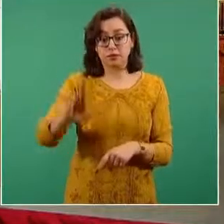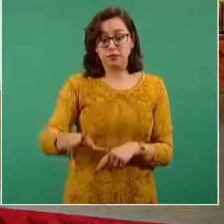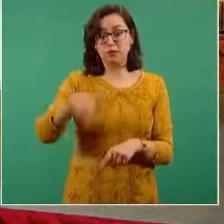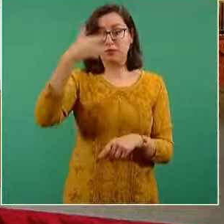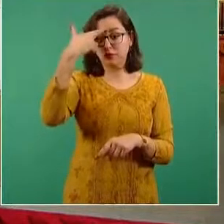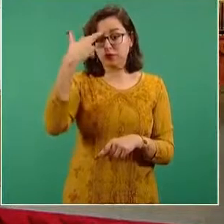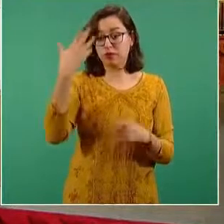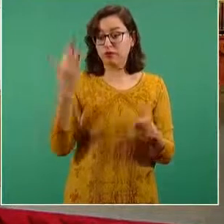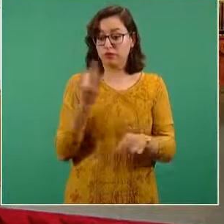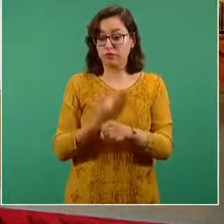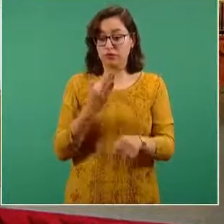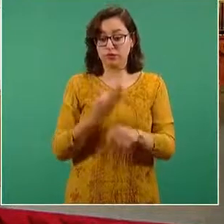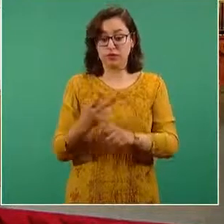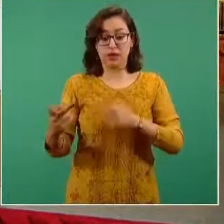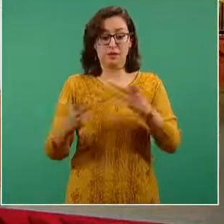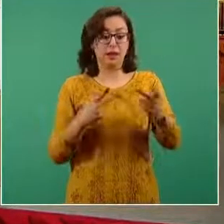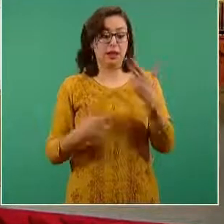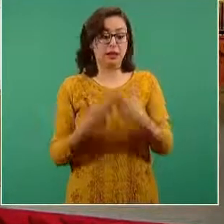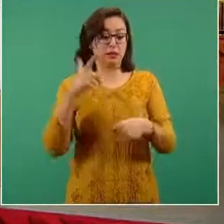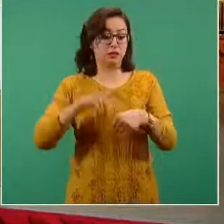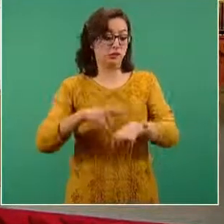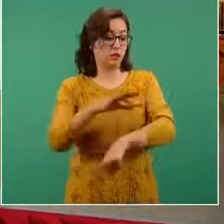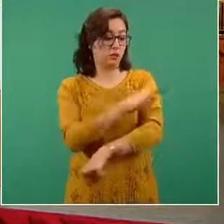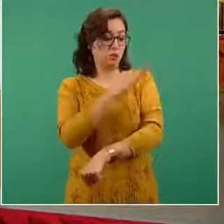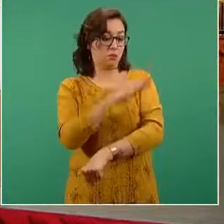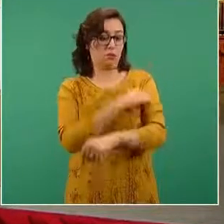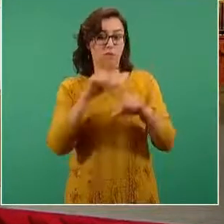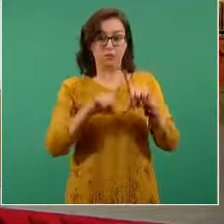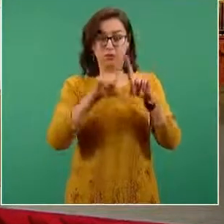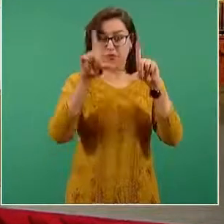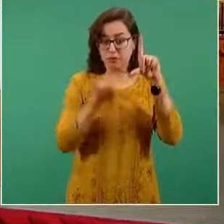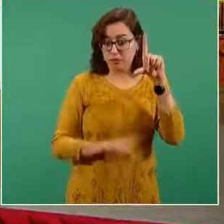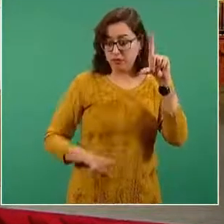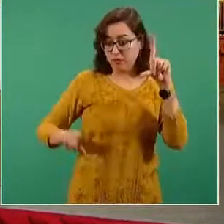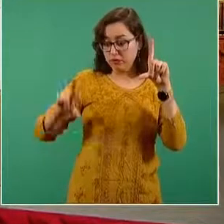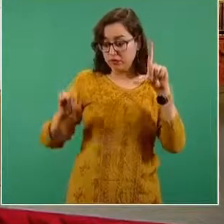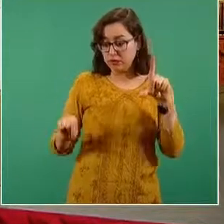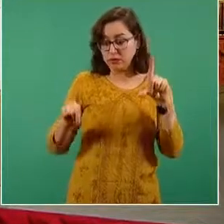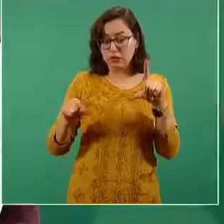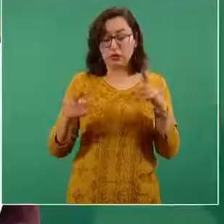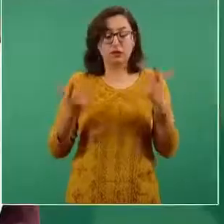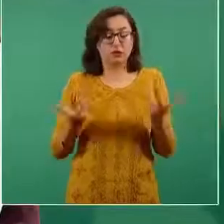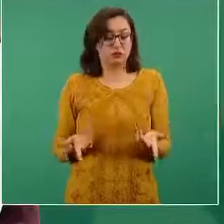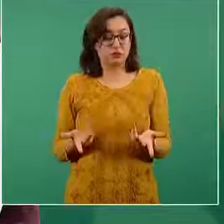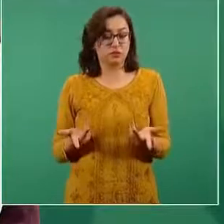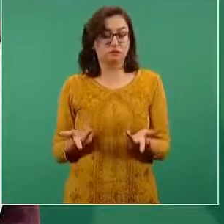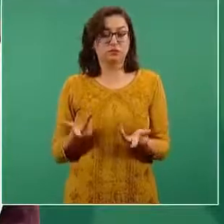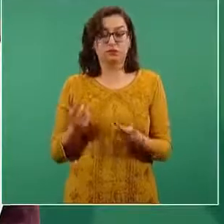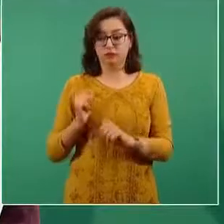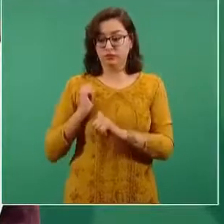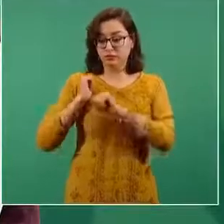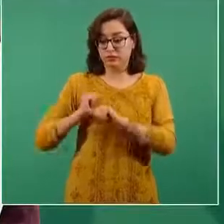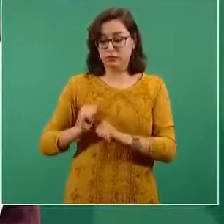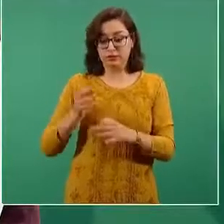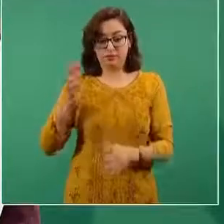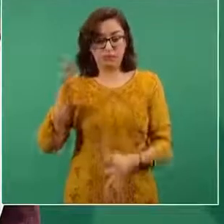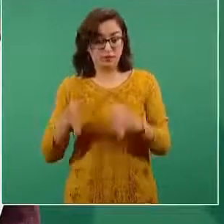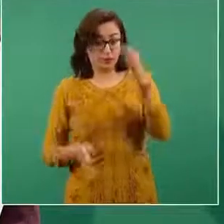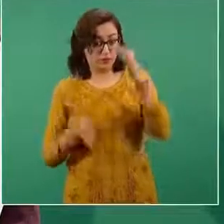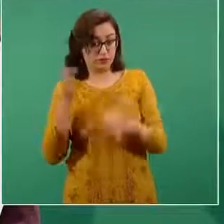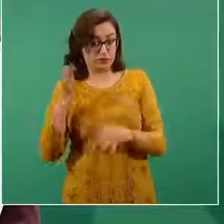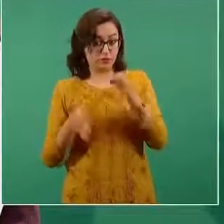del avance de la estrategia nacional que llevamos hasta el momento, una posición que ha tenido precisamente el Poder Judicial en relación a